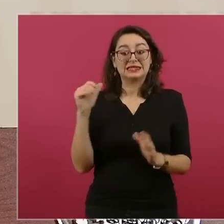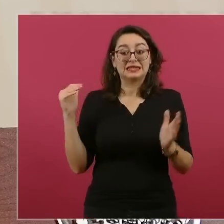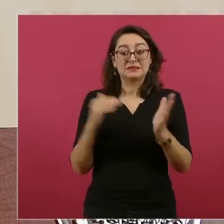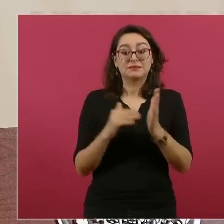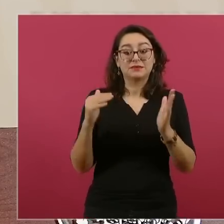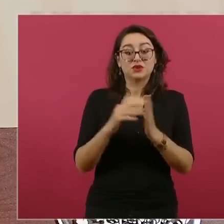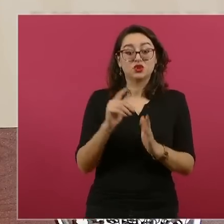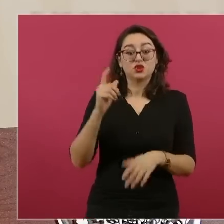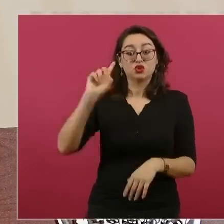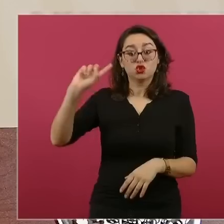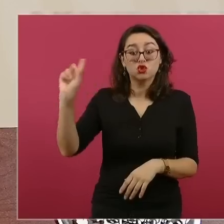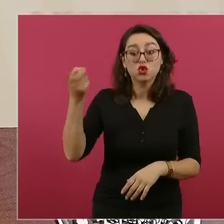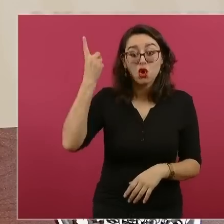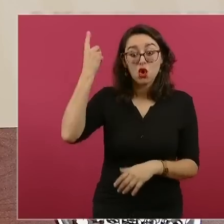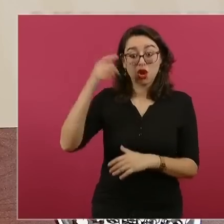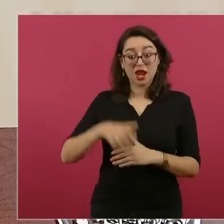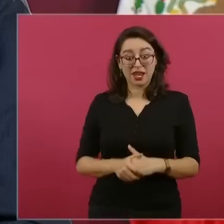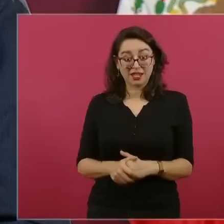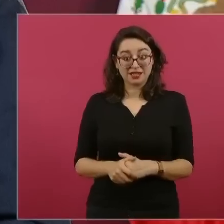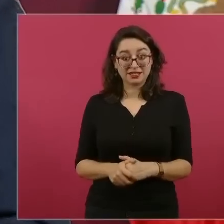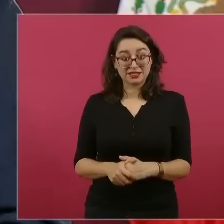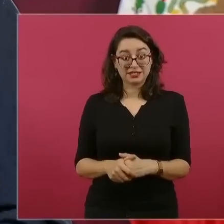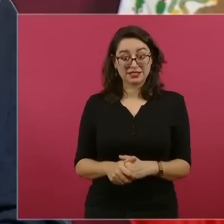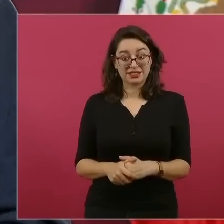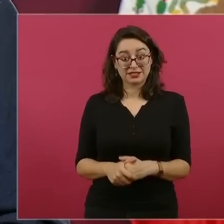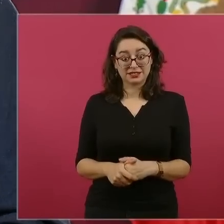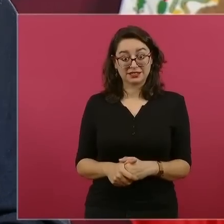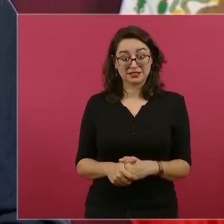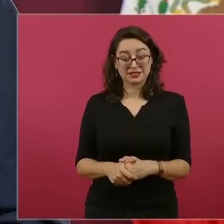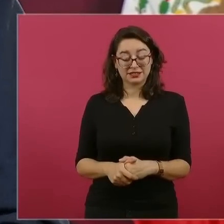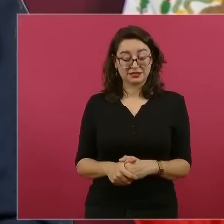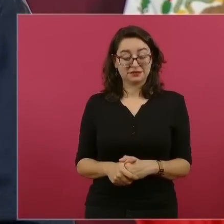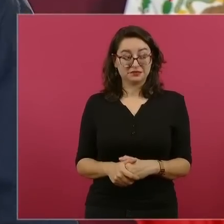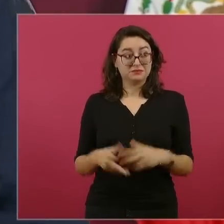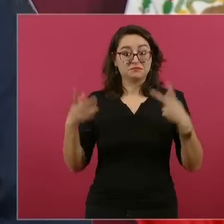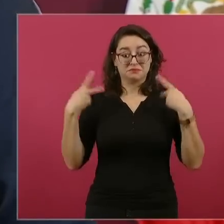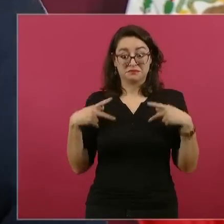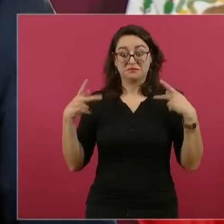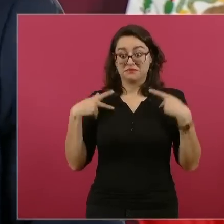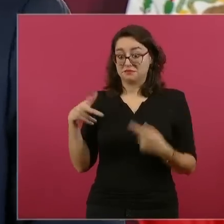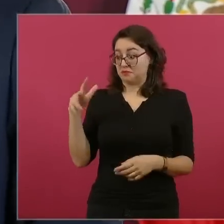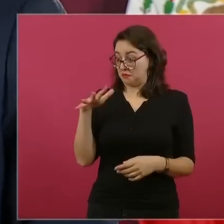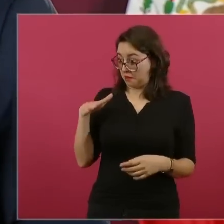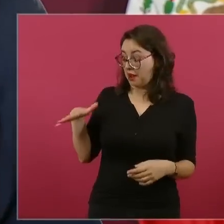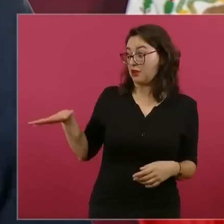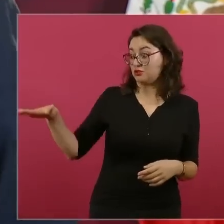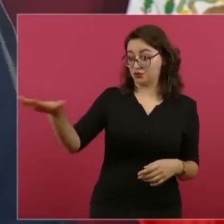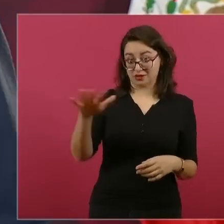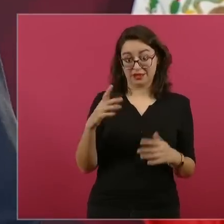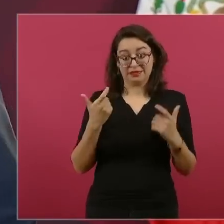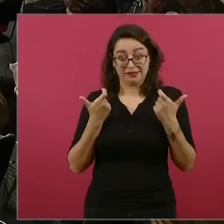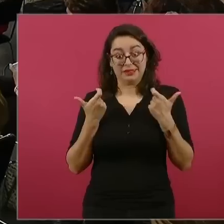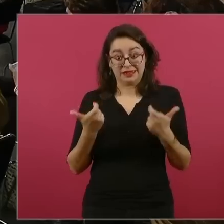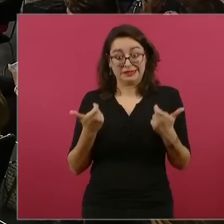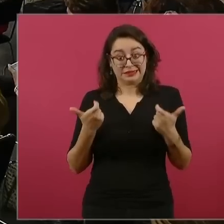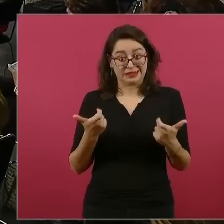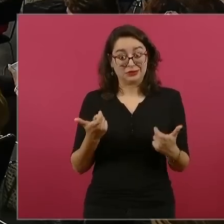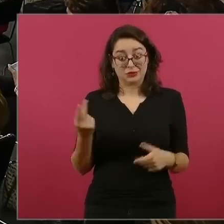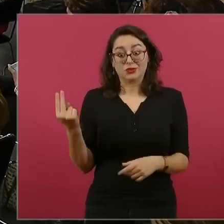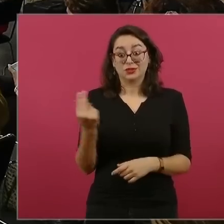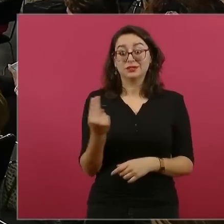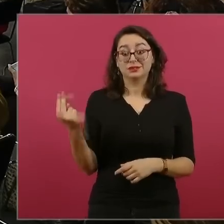La principal fuente de ingresos del país. Si el pueblo de México fuese un pueblo flojo